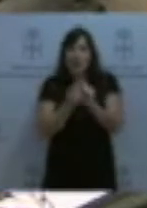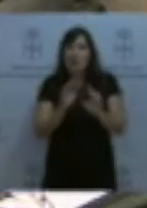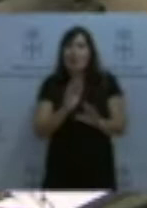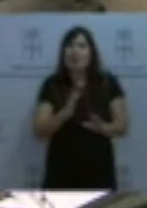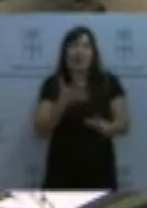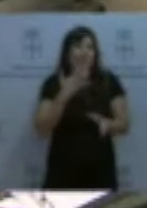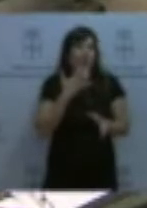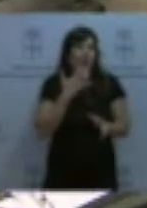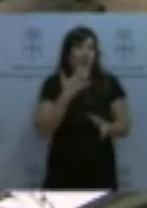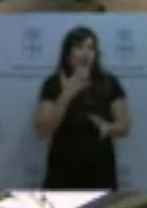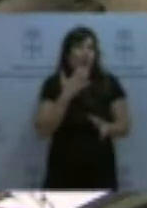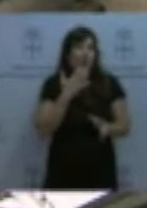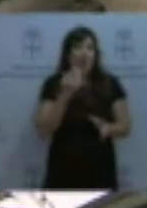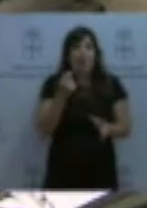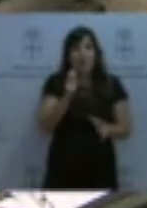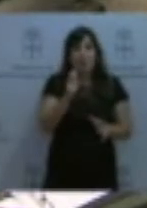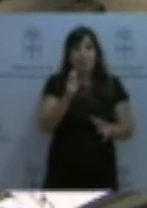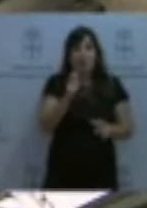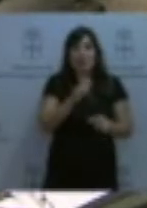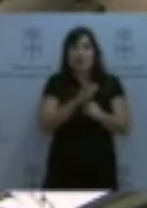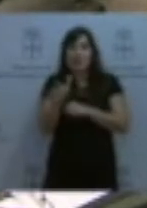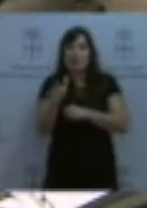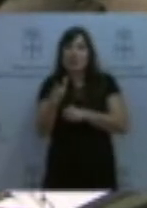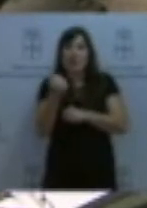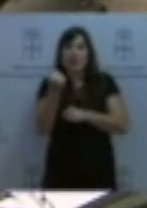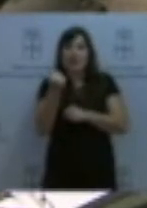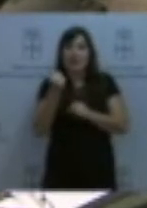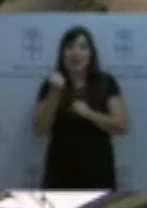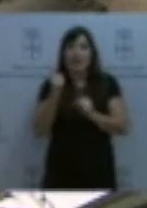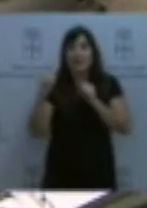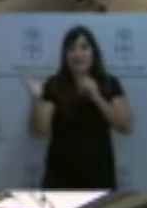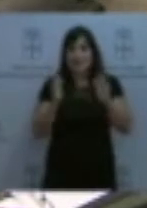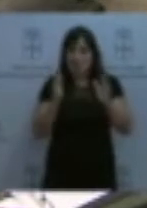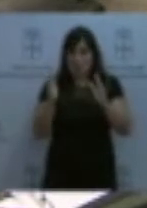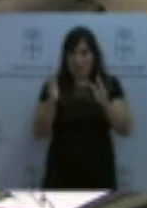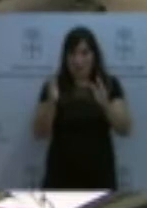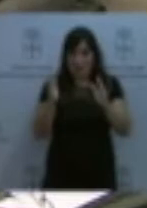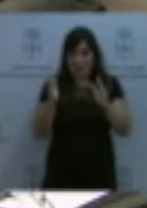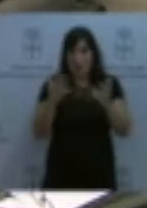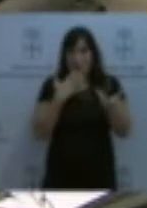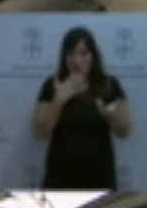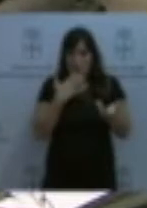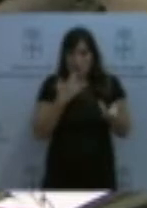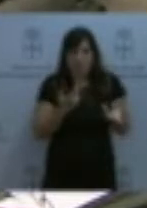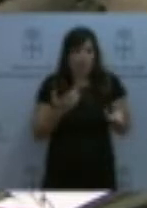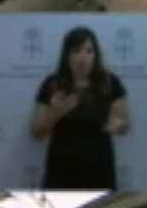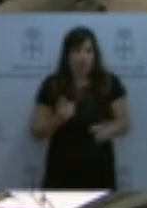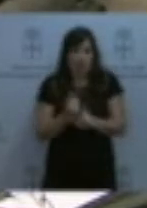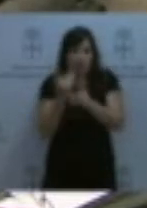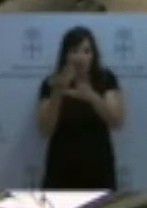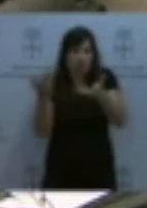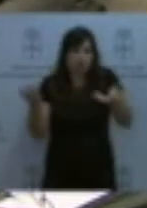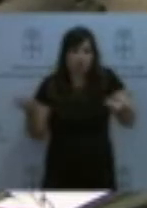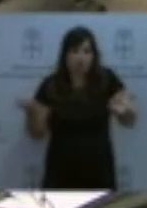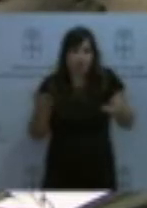buena parte de los segmentos horarios, lo cual contraviene algunas apreciaciones habituales en contra